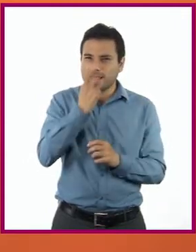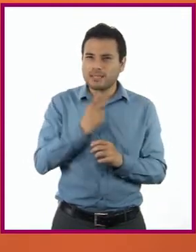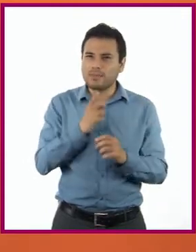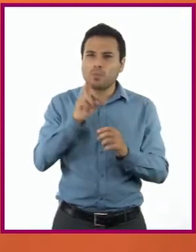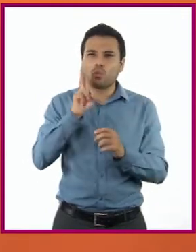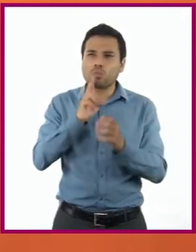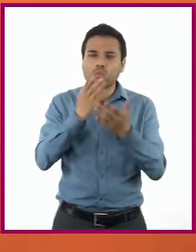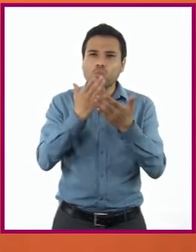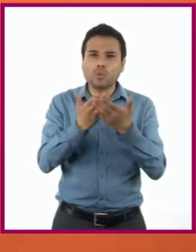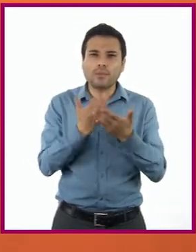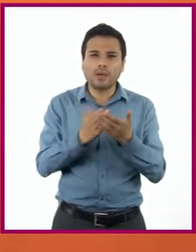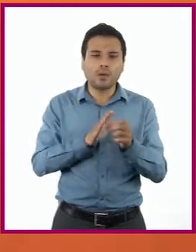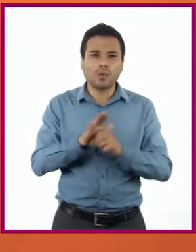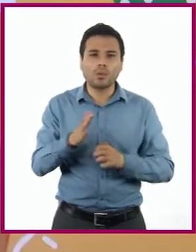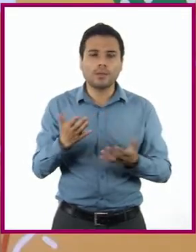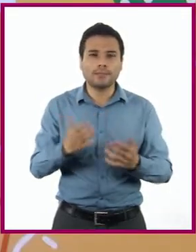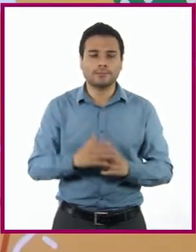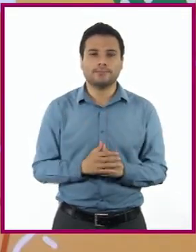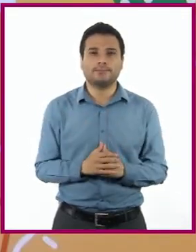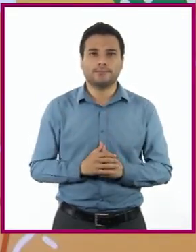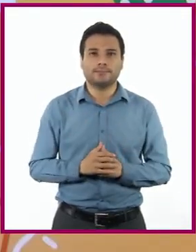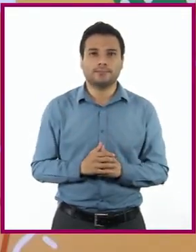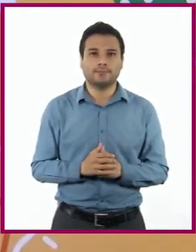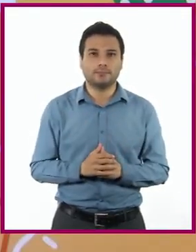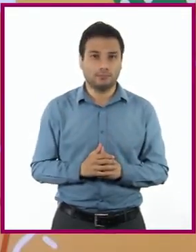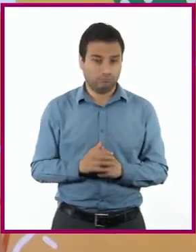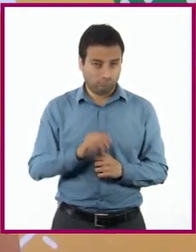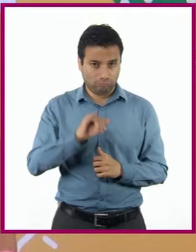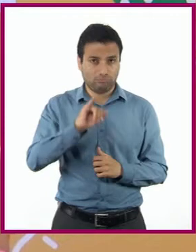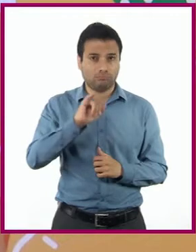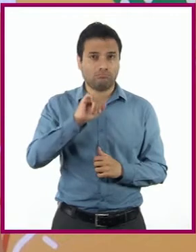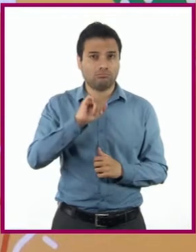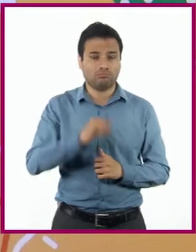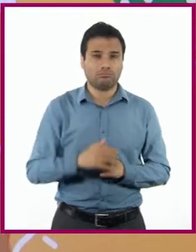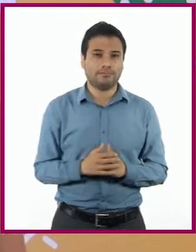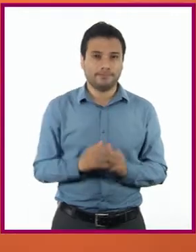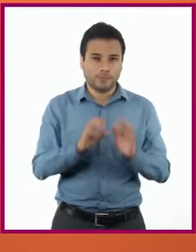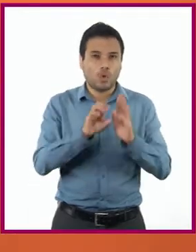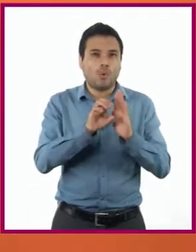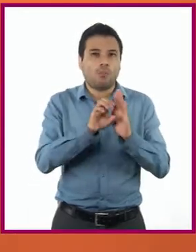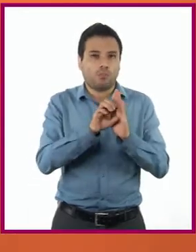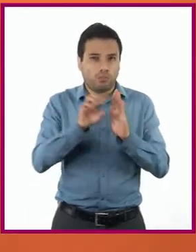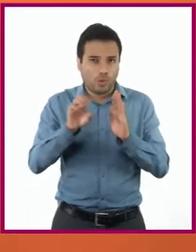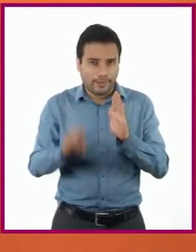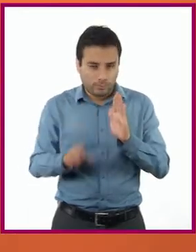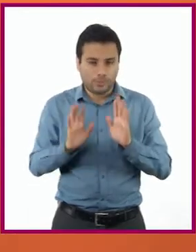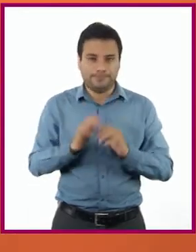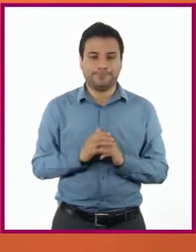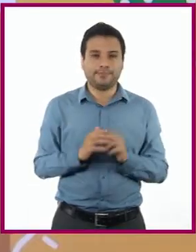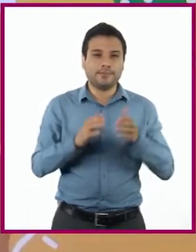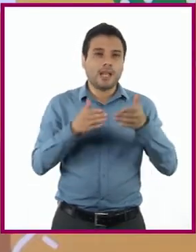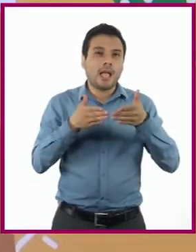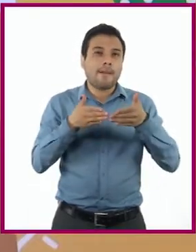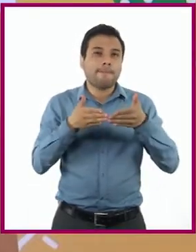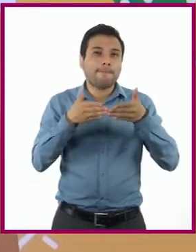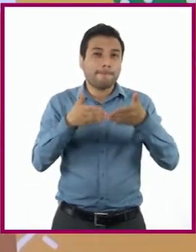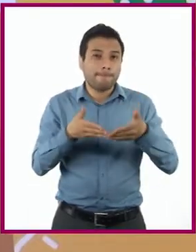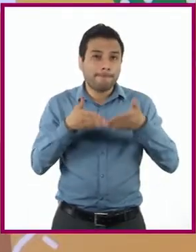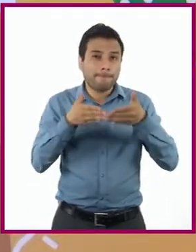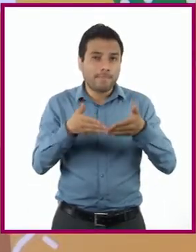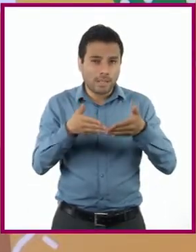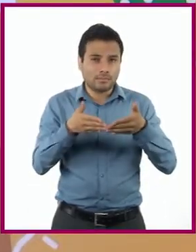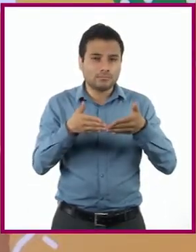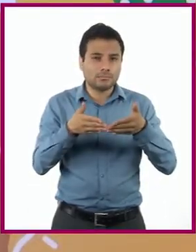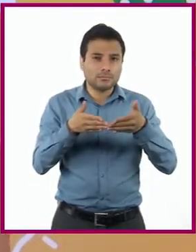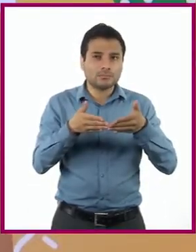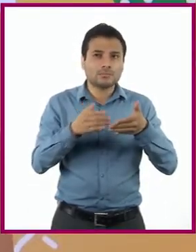evidencias que se han presentado? Por supuesto. Por ejemplo, al navegar en el mar es posible ver solo